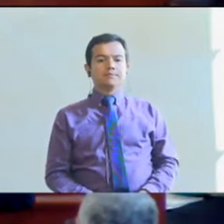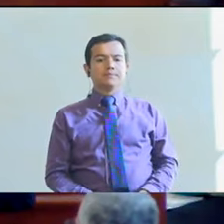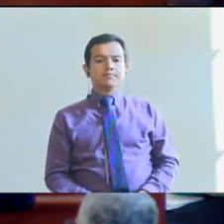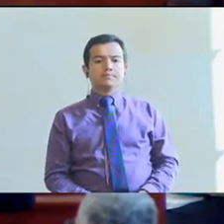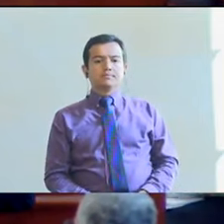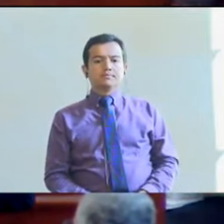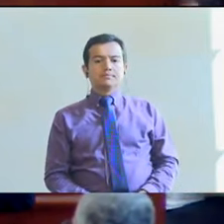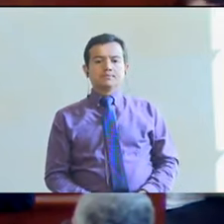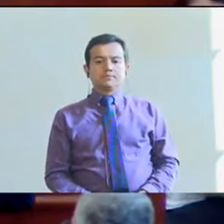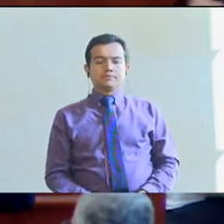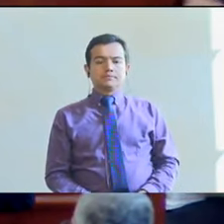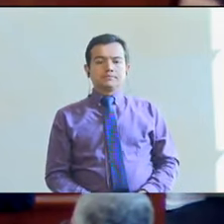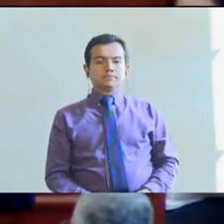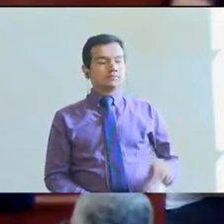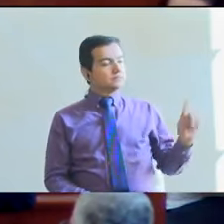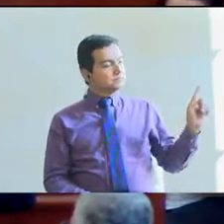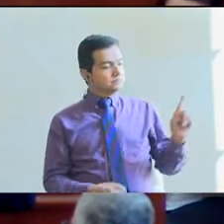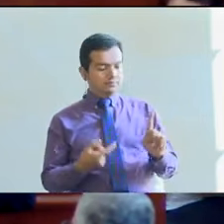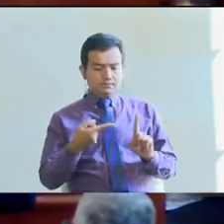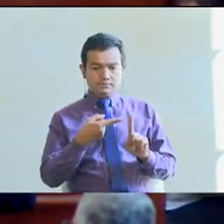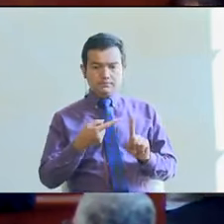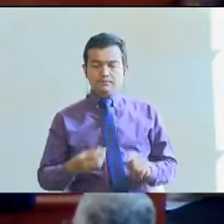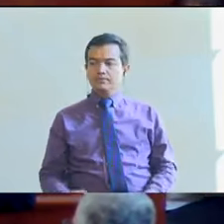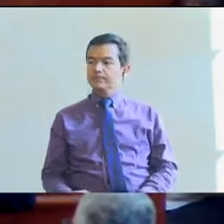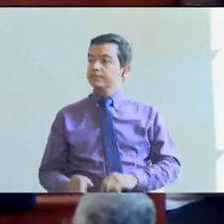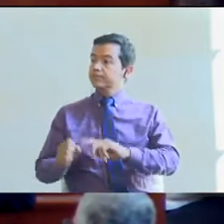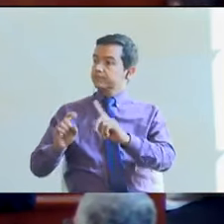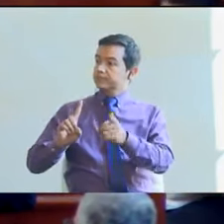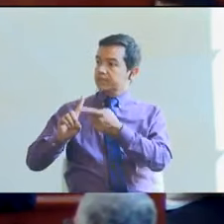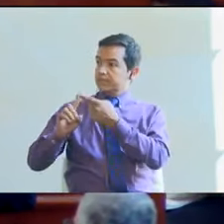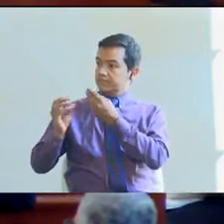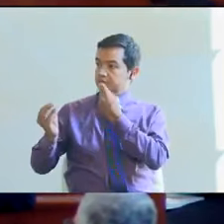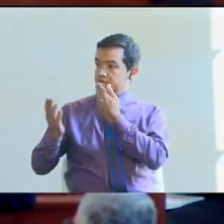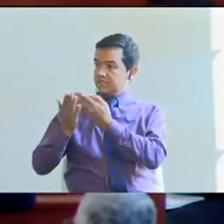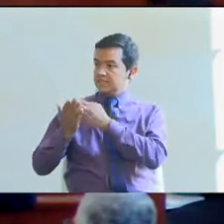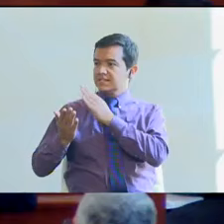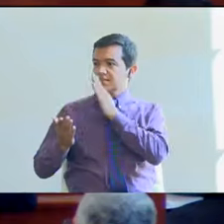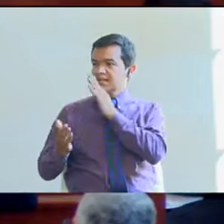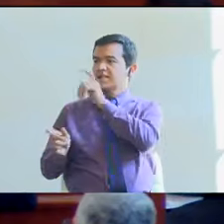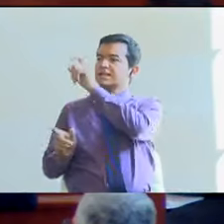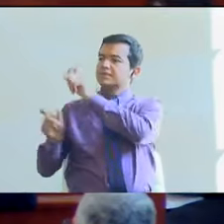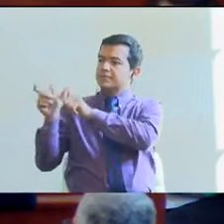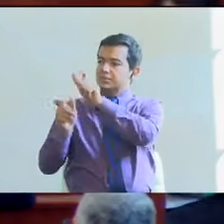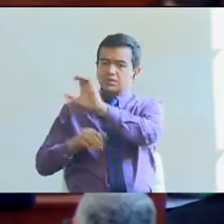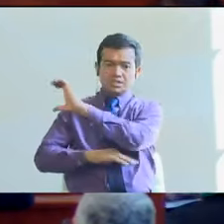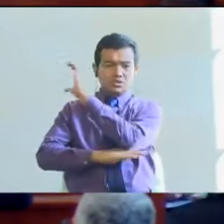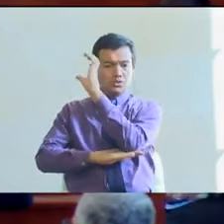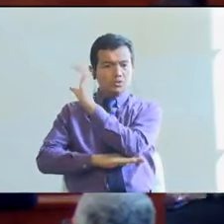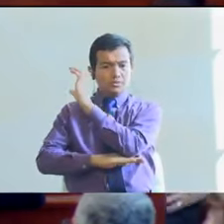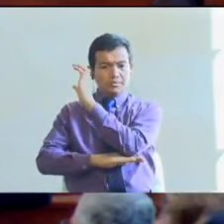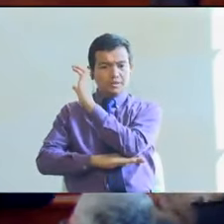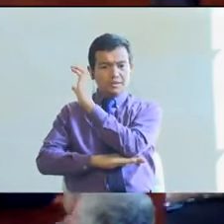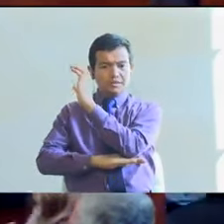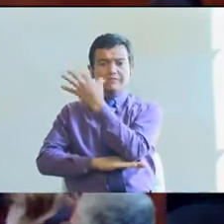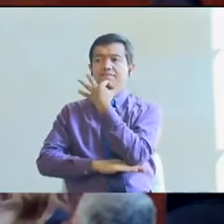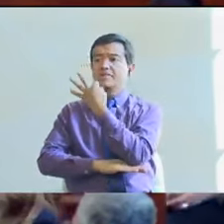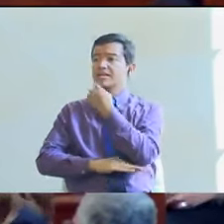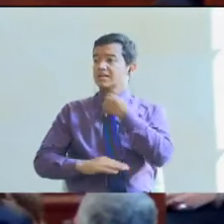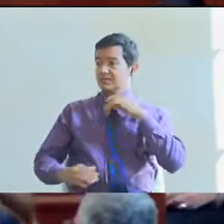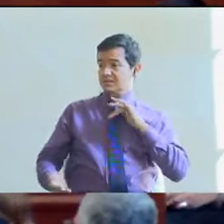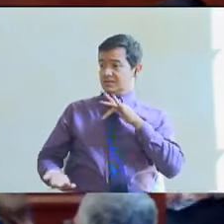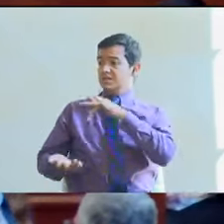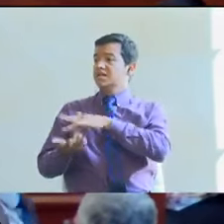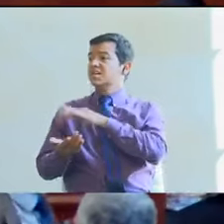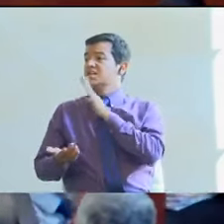Nelson primero que nada quiero darle las gracias al pueblo colombiano que no está recibiendo un alcalde